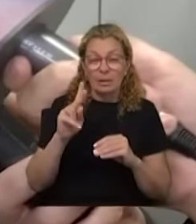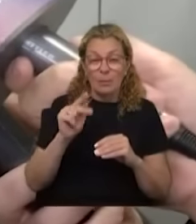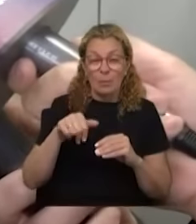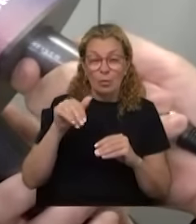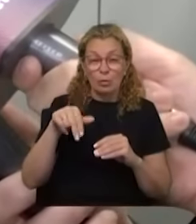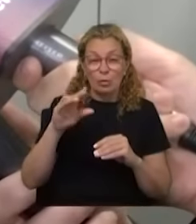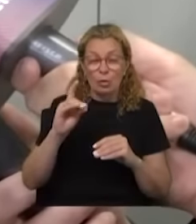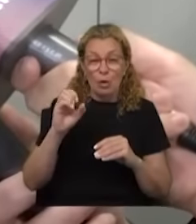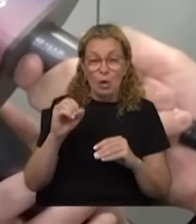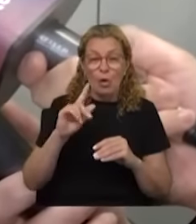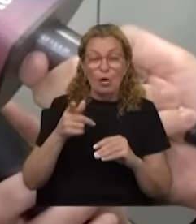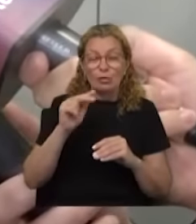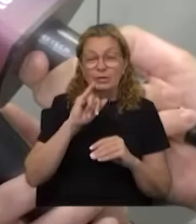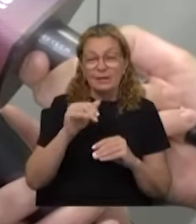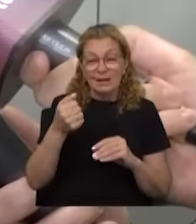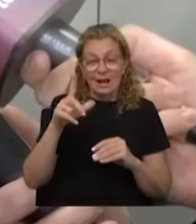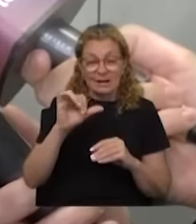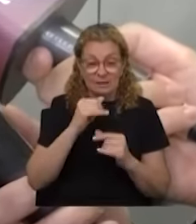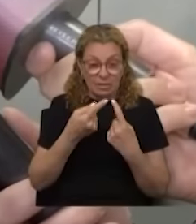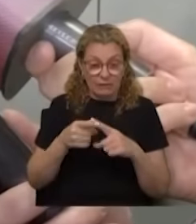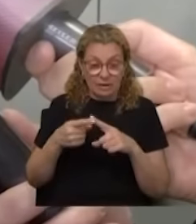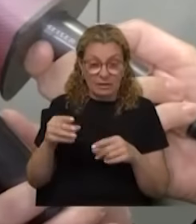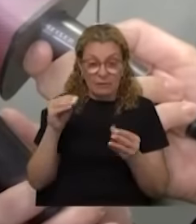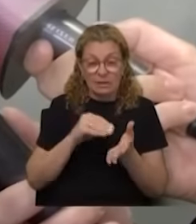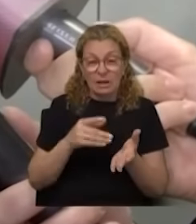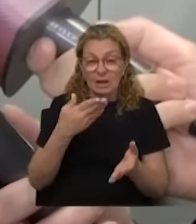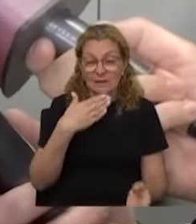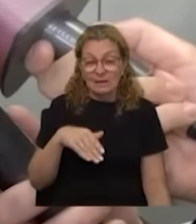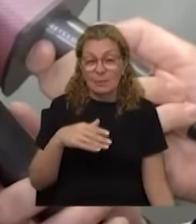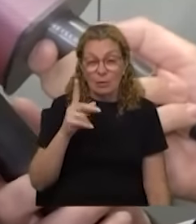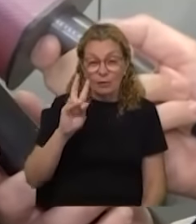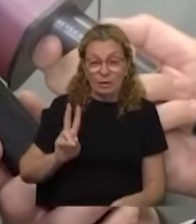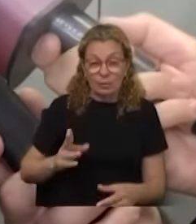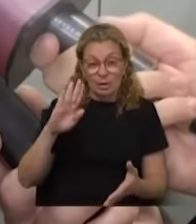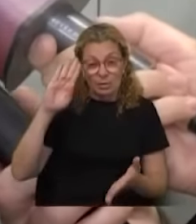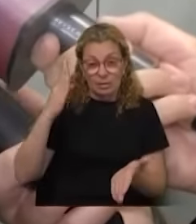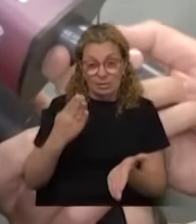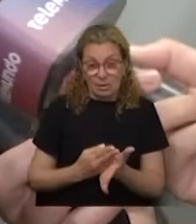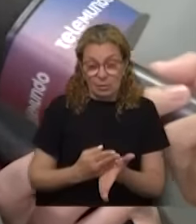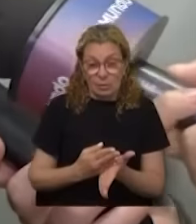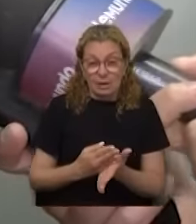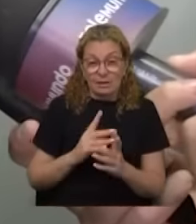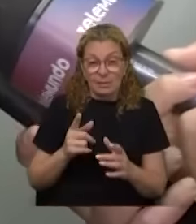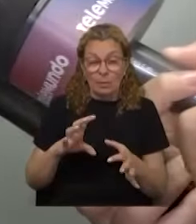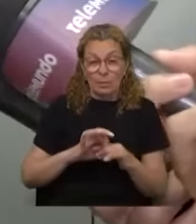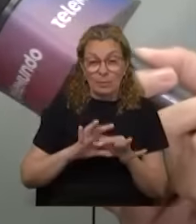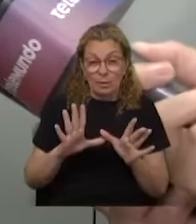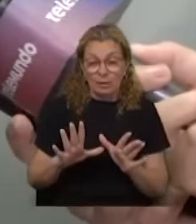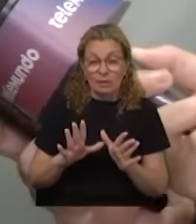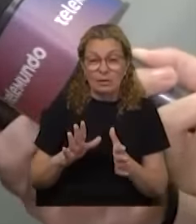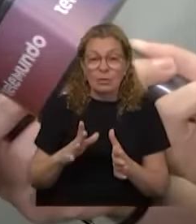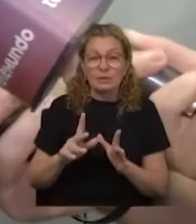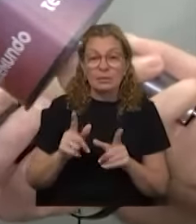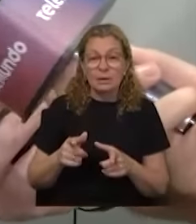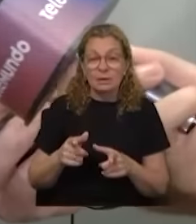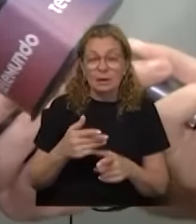María Carolina Machado también este nosotros entendemos que en Venezuela hay una dictadura y hay un movimiento democrático que busca la apertura